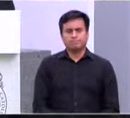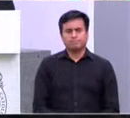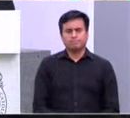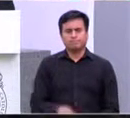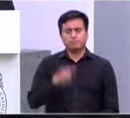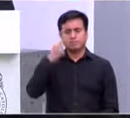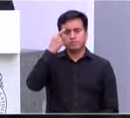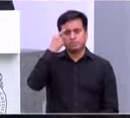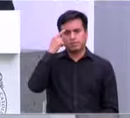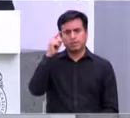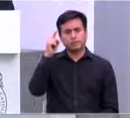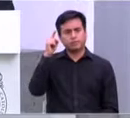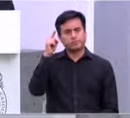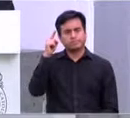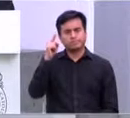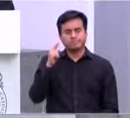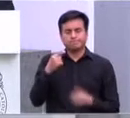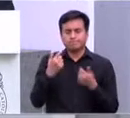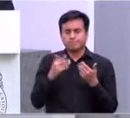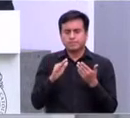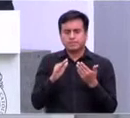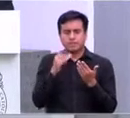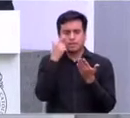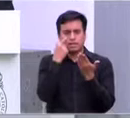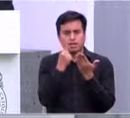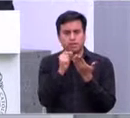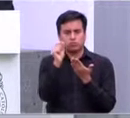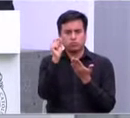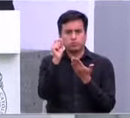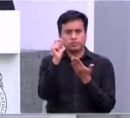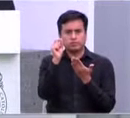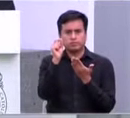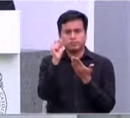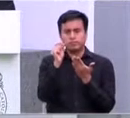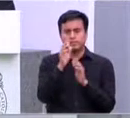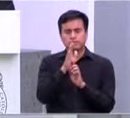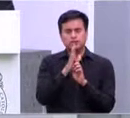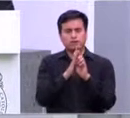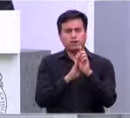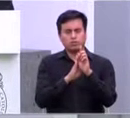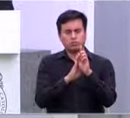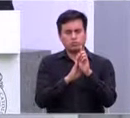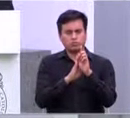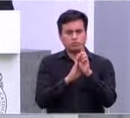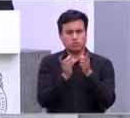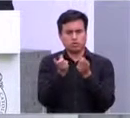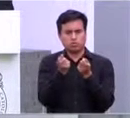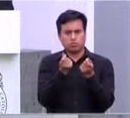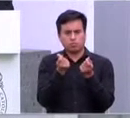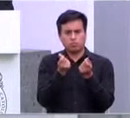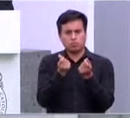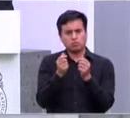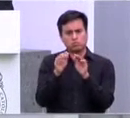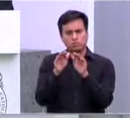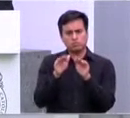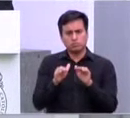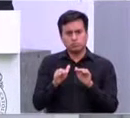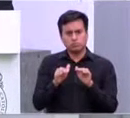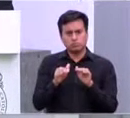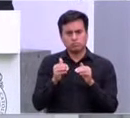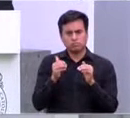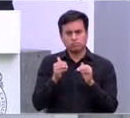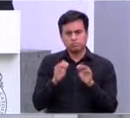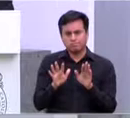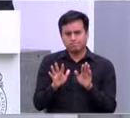sin embargo se ha de reconocer que el desarrollo económico mismo ha